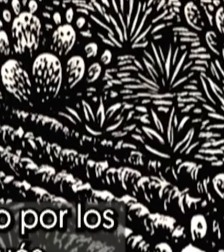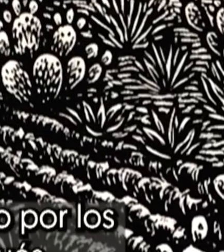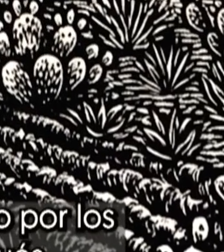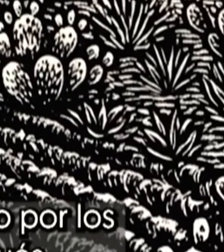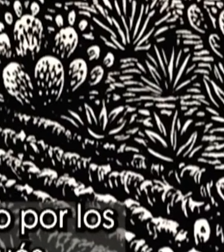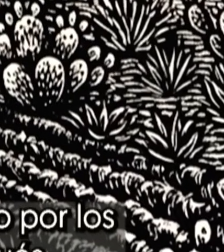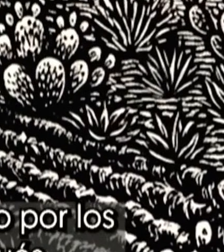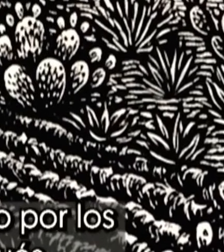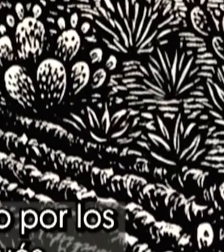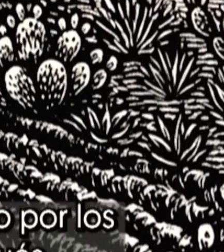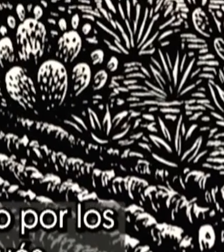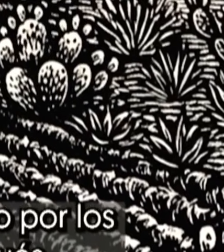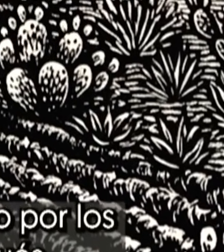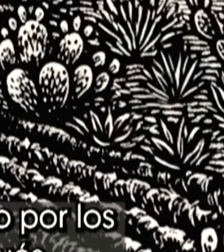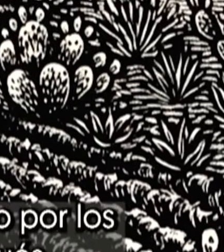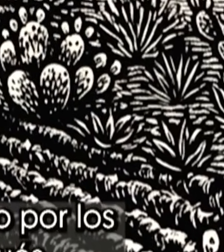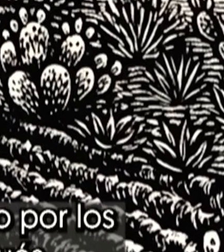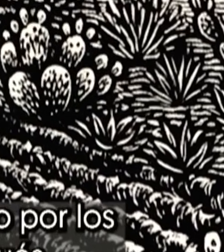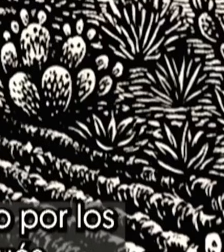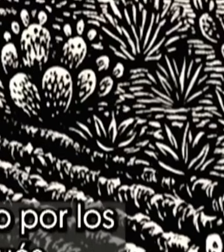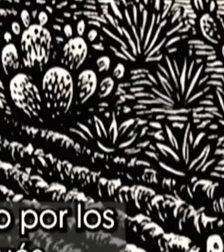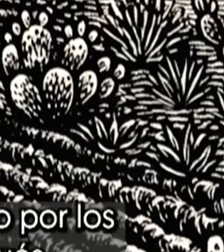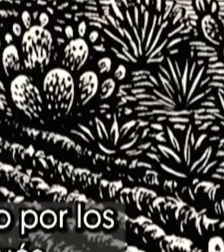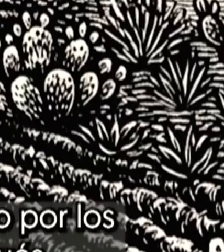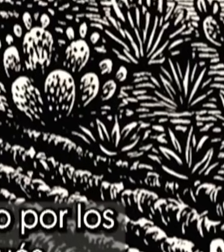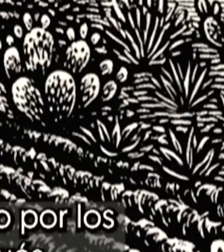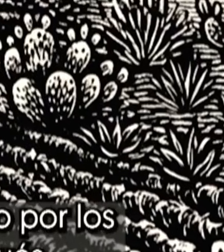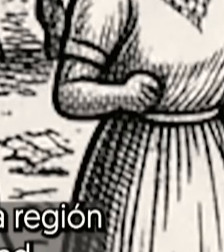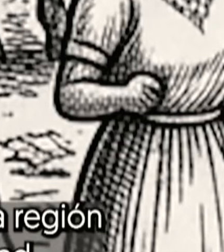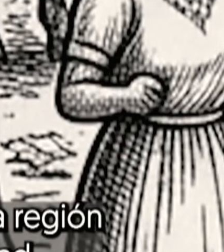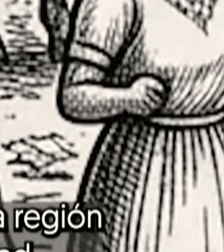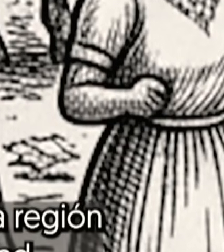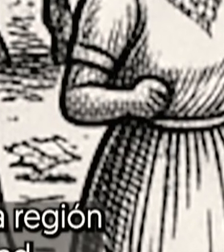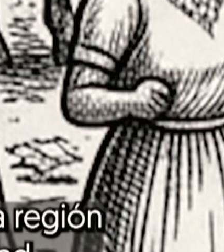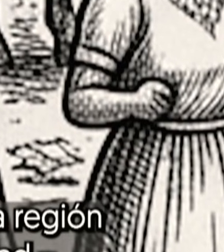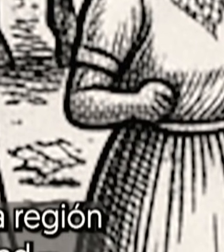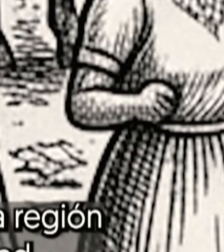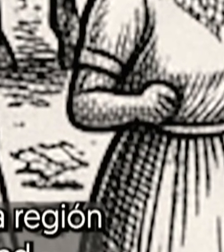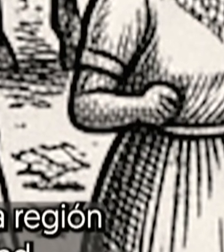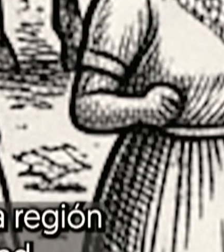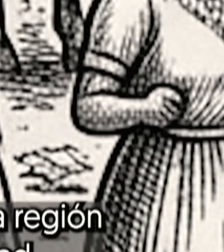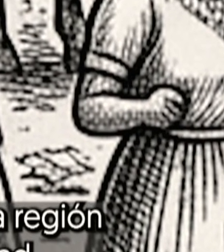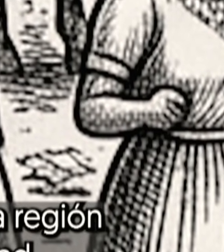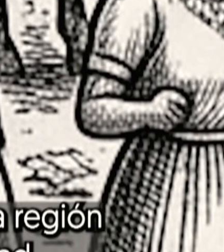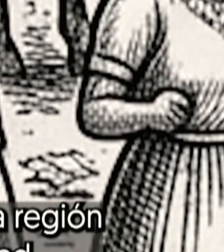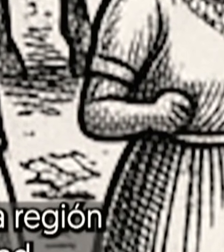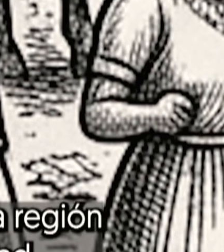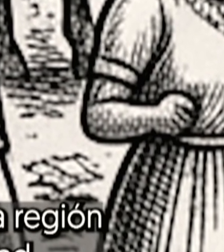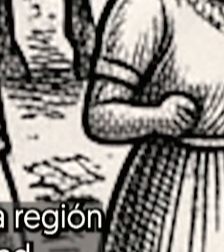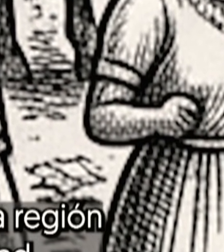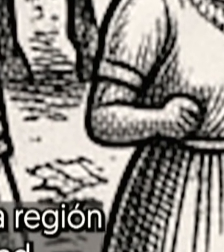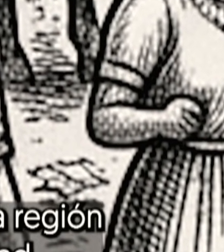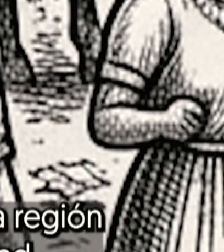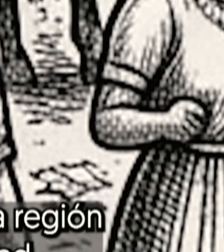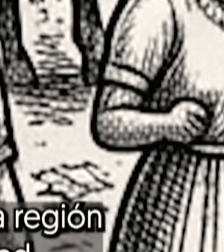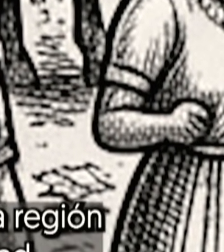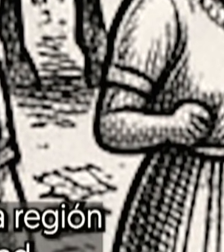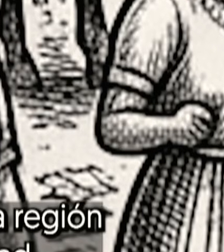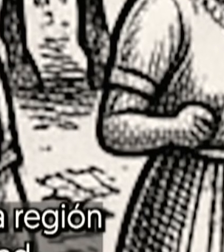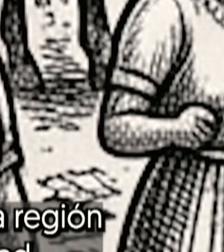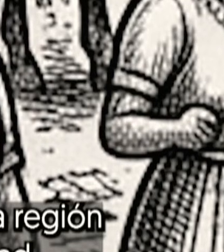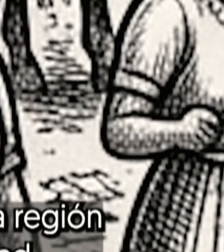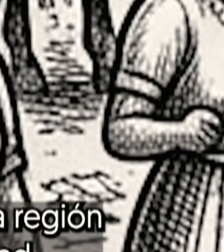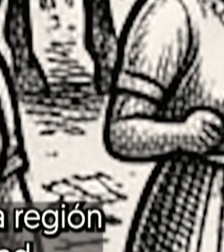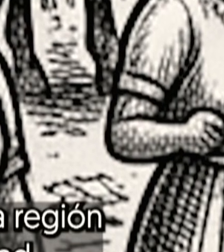fusilado por los hacendados en Chalco 2 días después. La insurgencia indígena y campesina de la región de